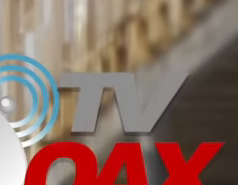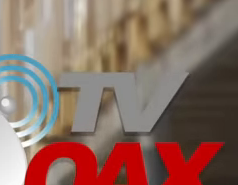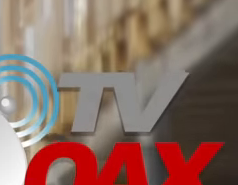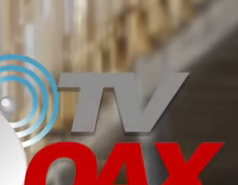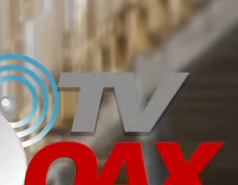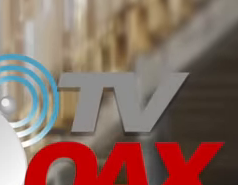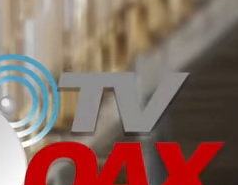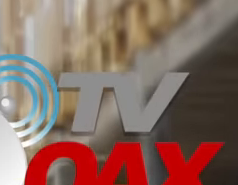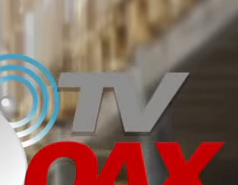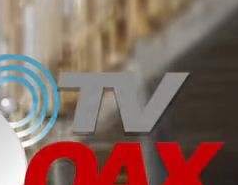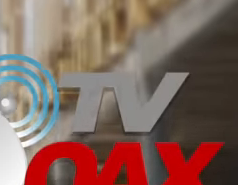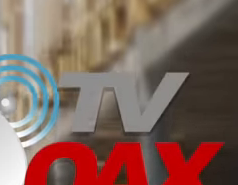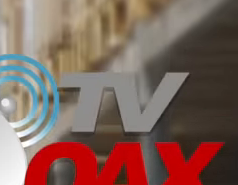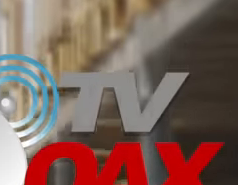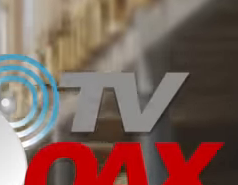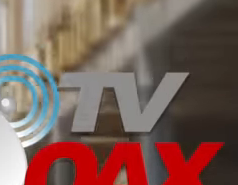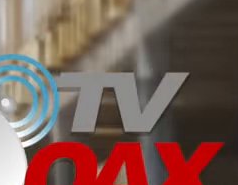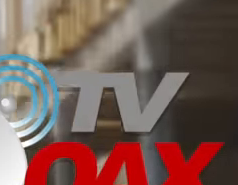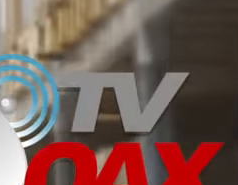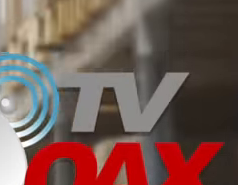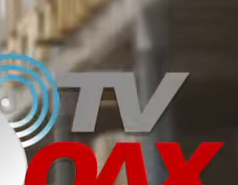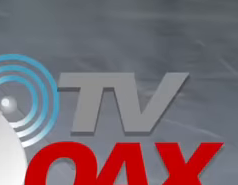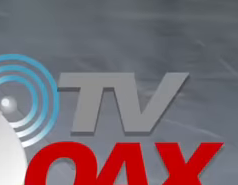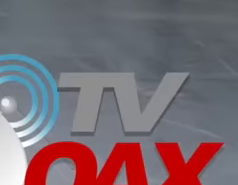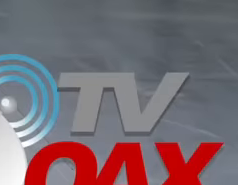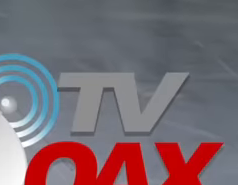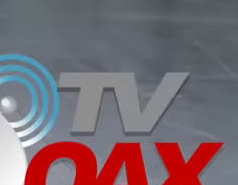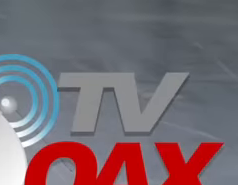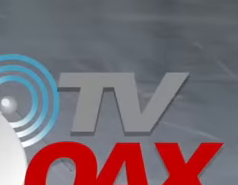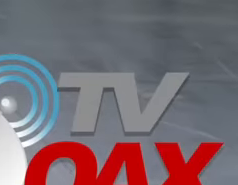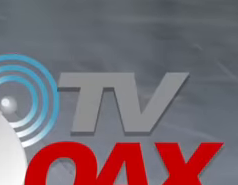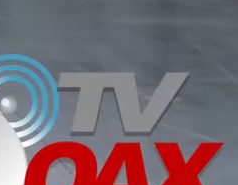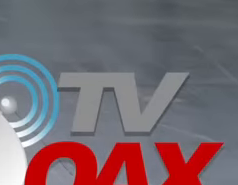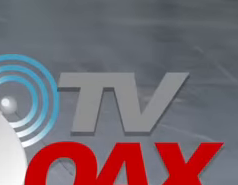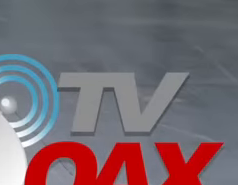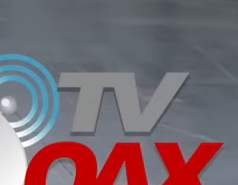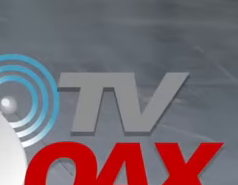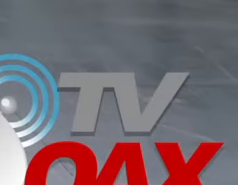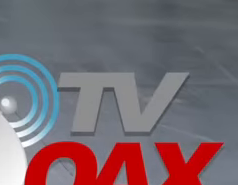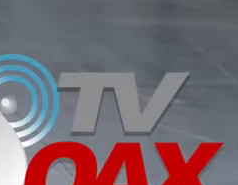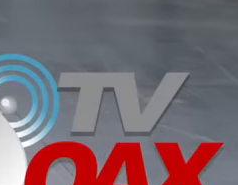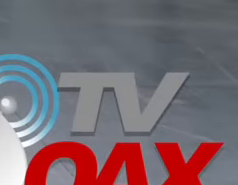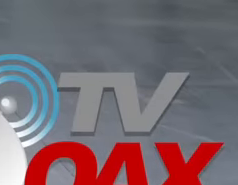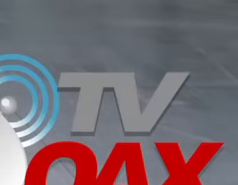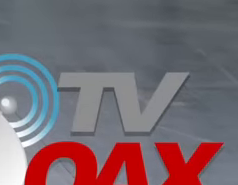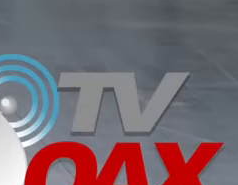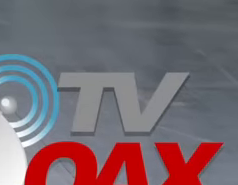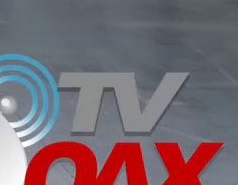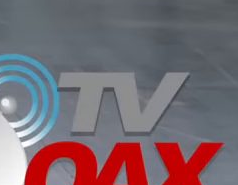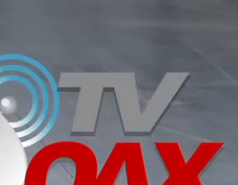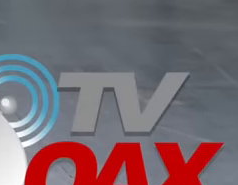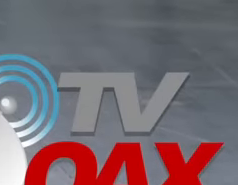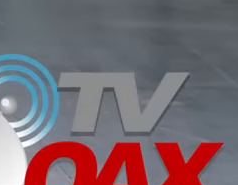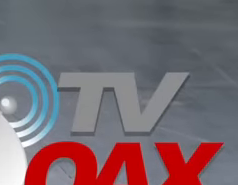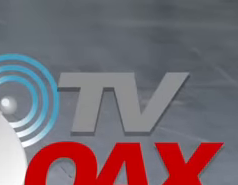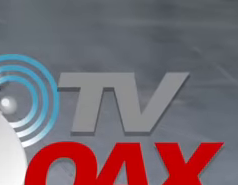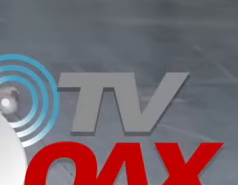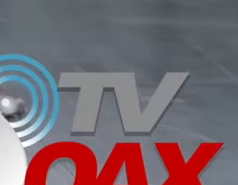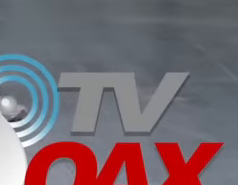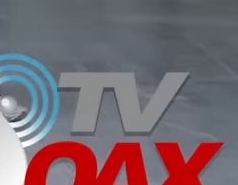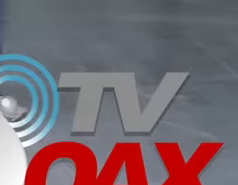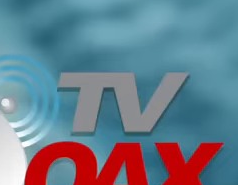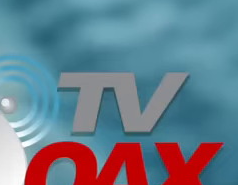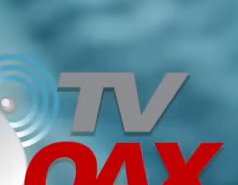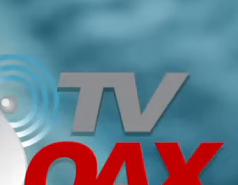50 hectáreas, de las cuales 9 están techadas, equivalente a 7 zócalos de la Ciudad de